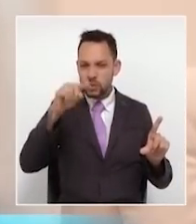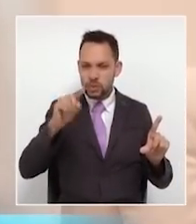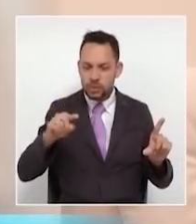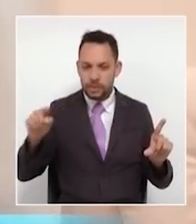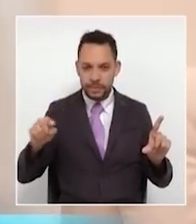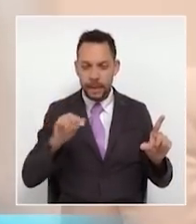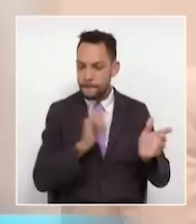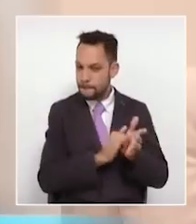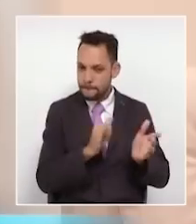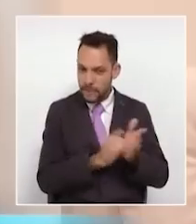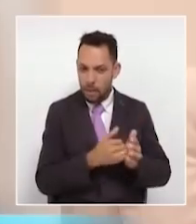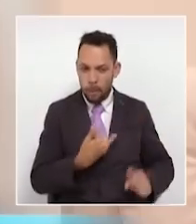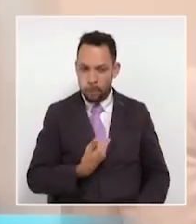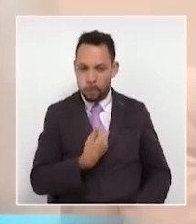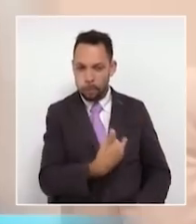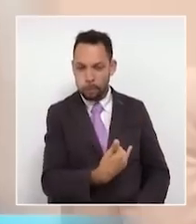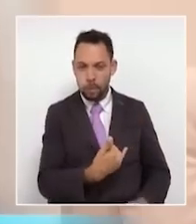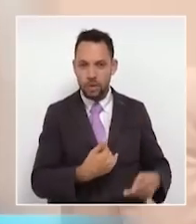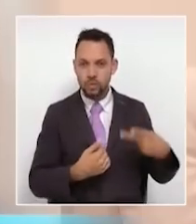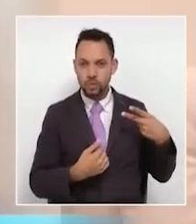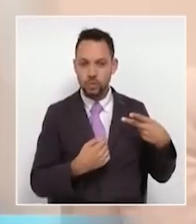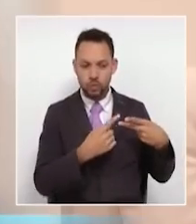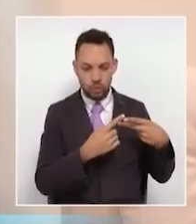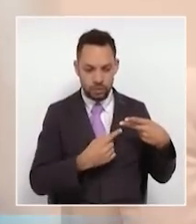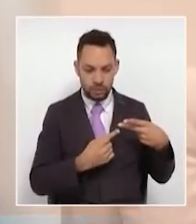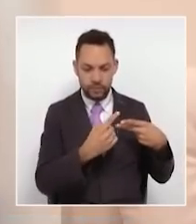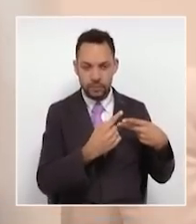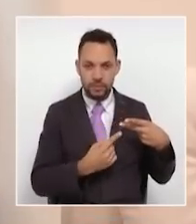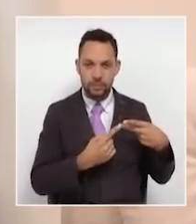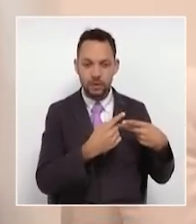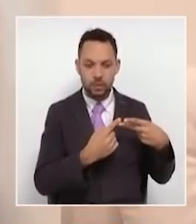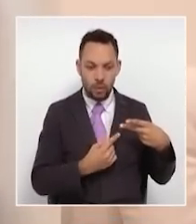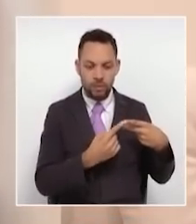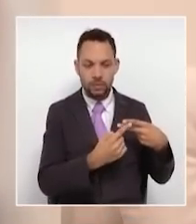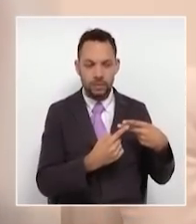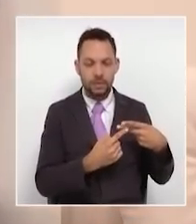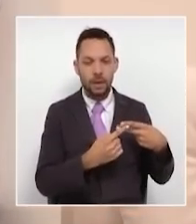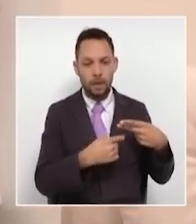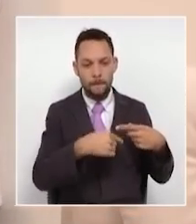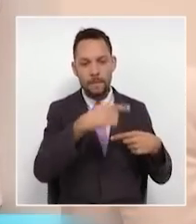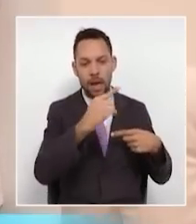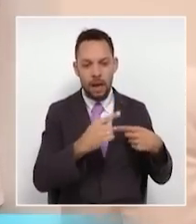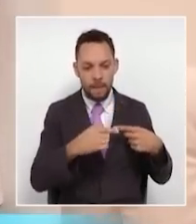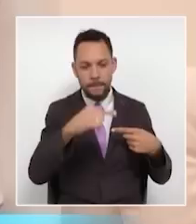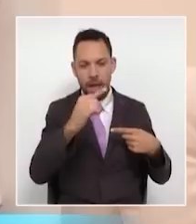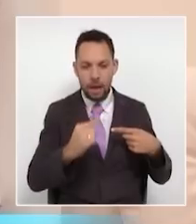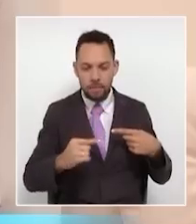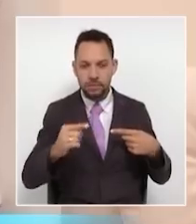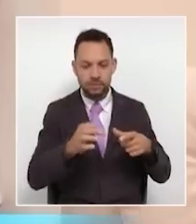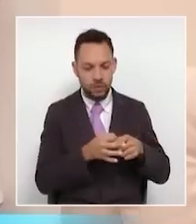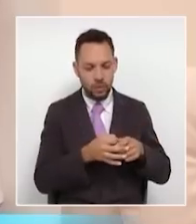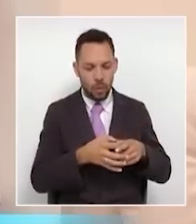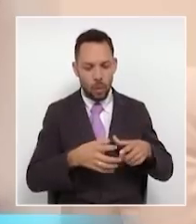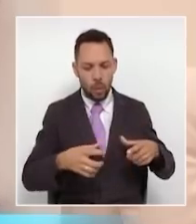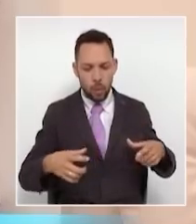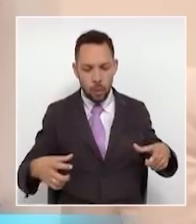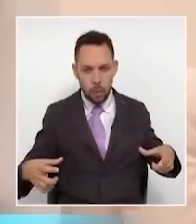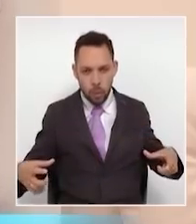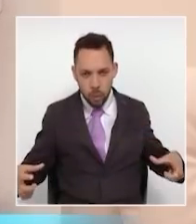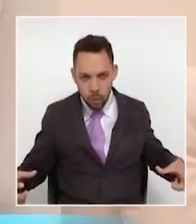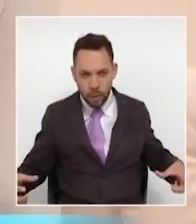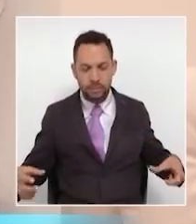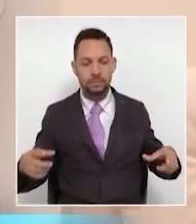lo que intentamos hacer es disminuir las ondas 211 que son ondas de completamente relajación y en atención